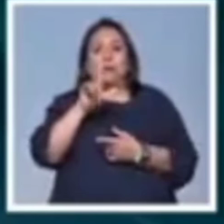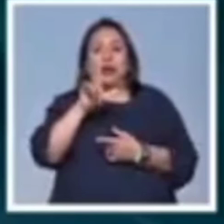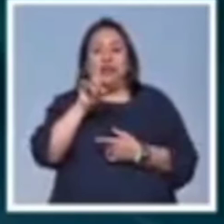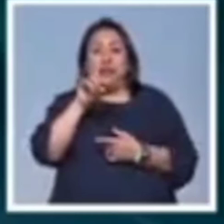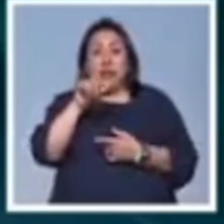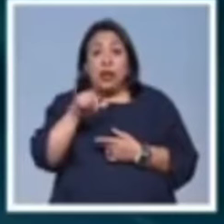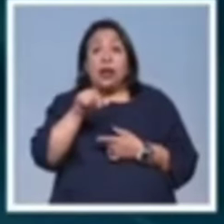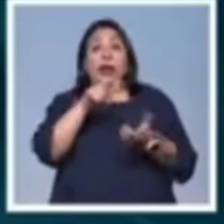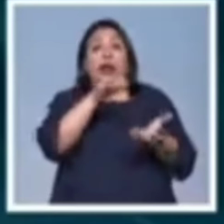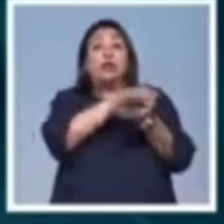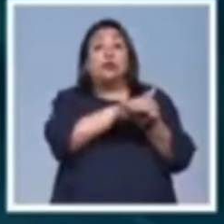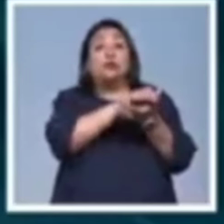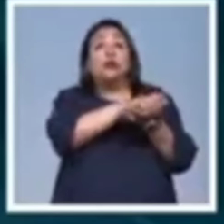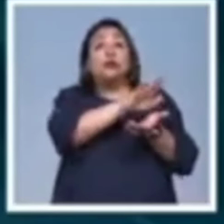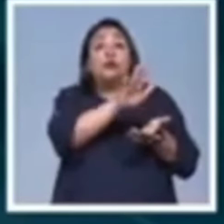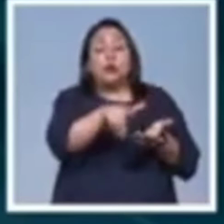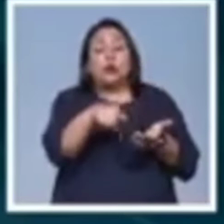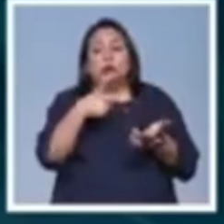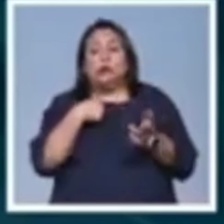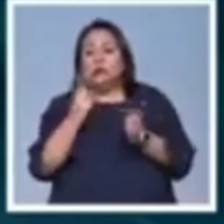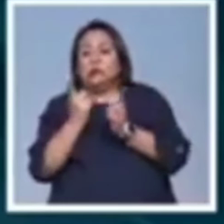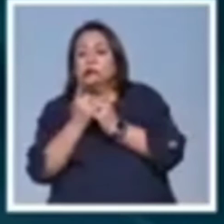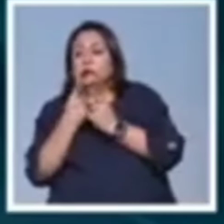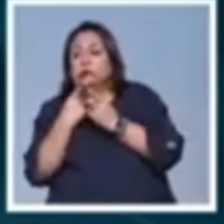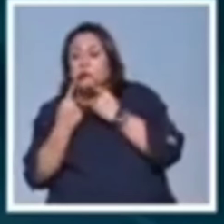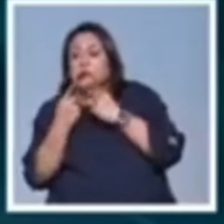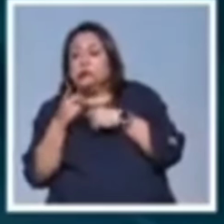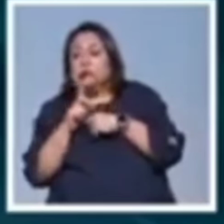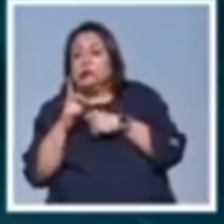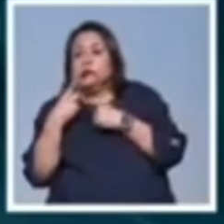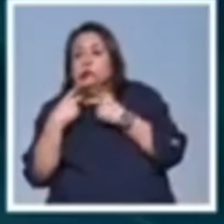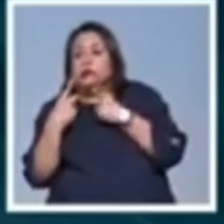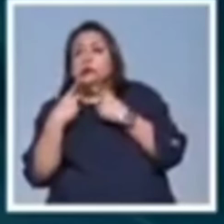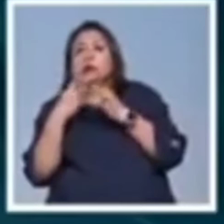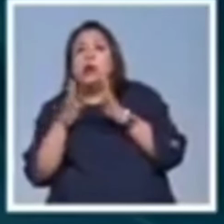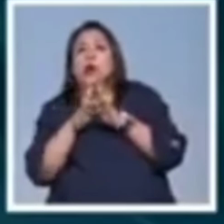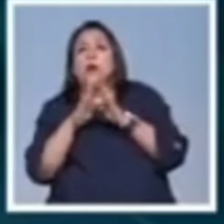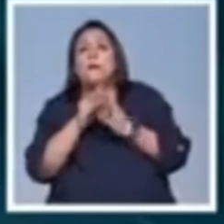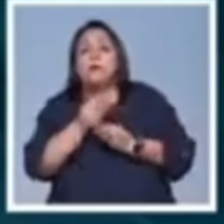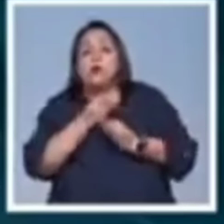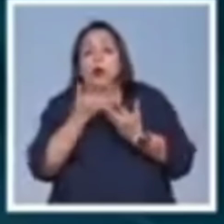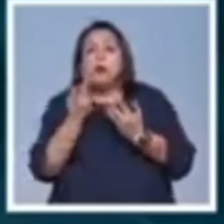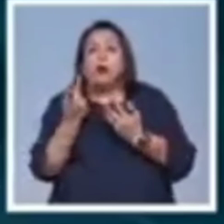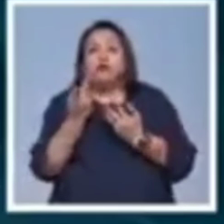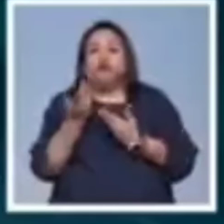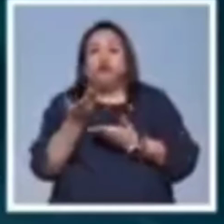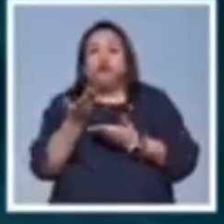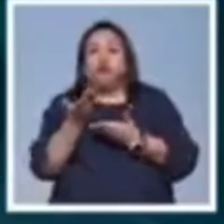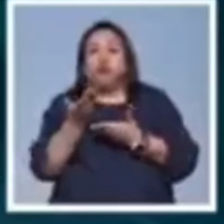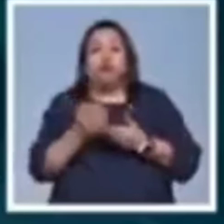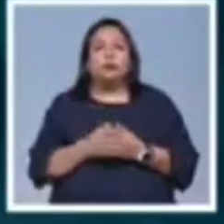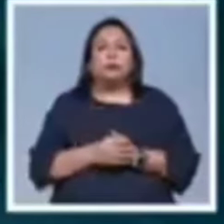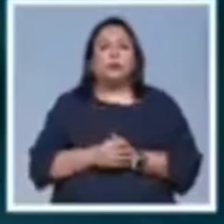su esposo, y entra en conversación todos los días con él a través de los poemas.